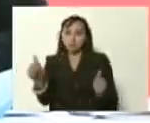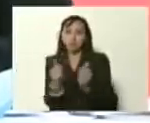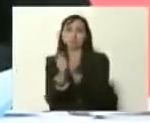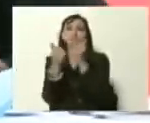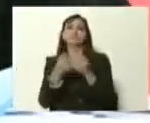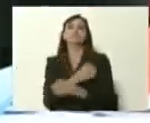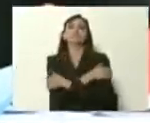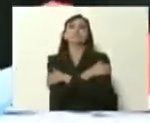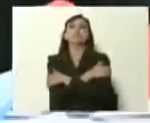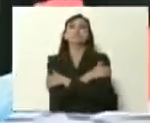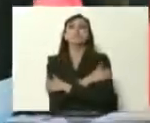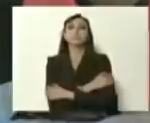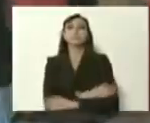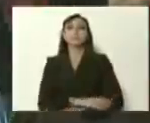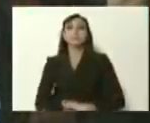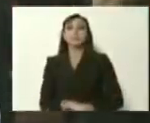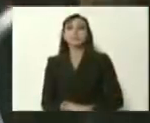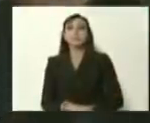ustedes. Un abrazo.